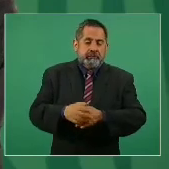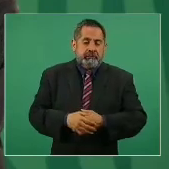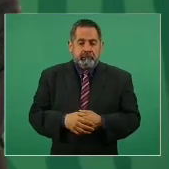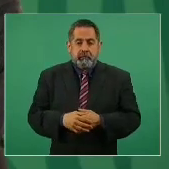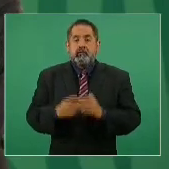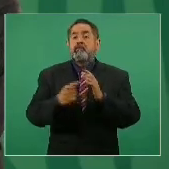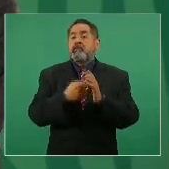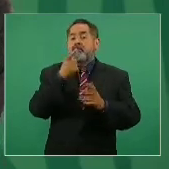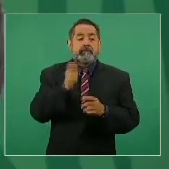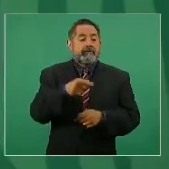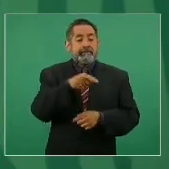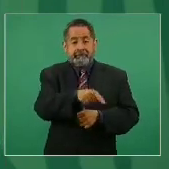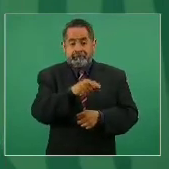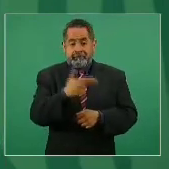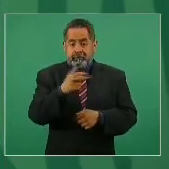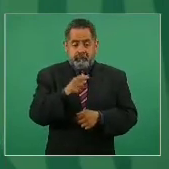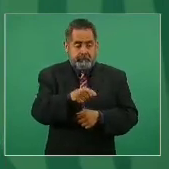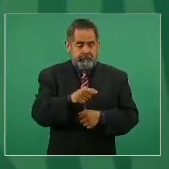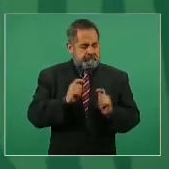en una ocasión lo ascendieron